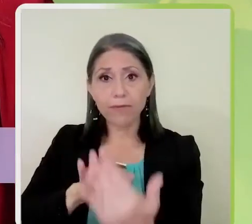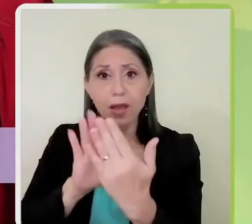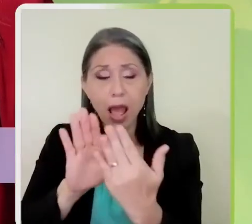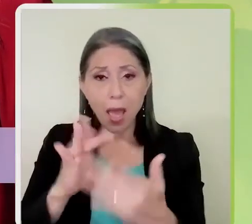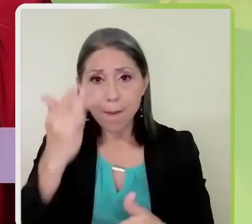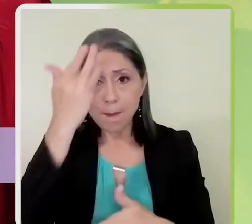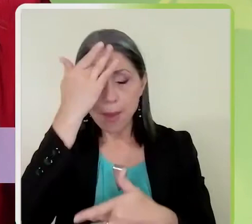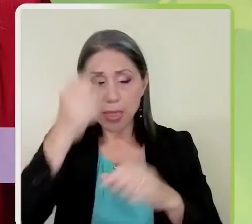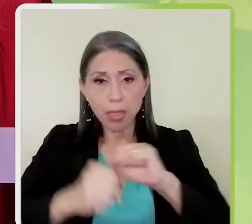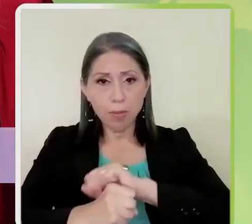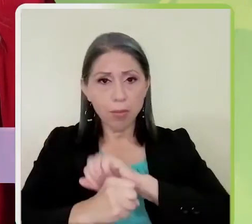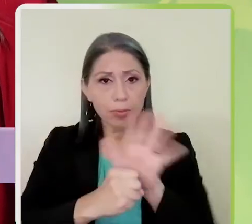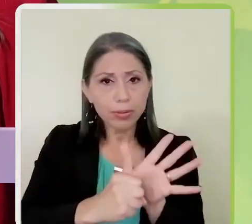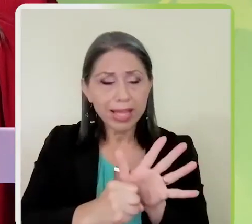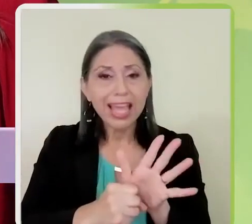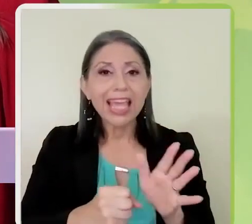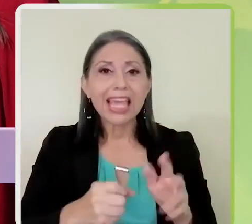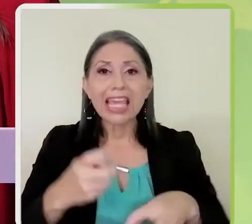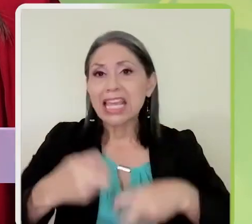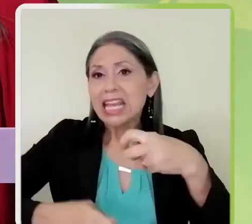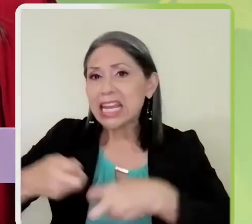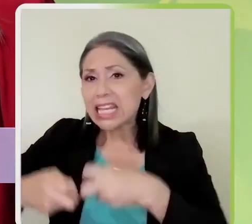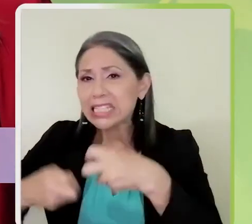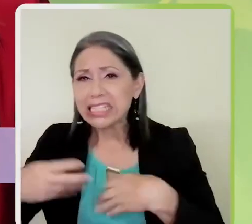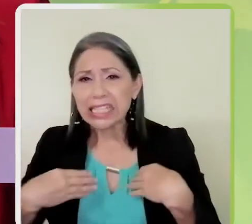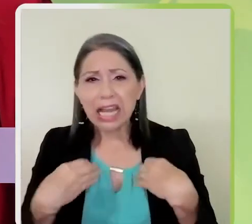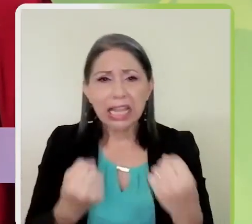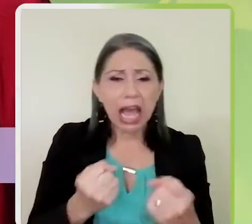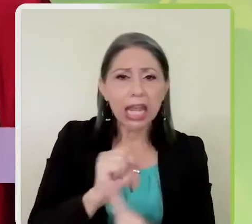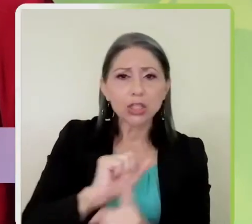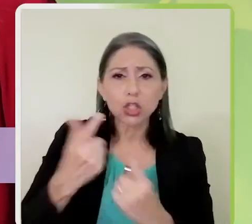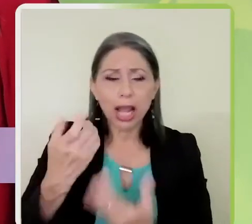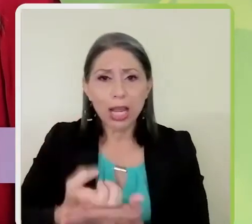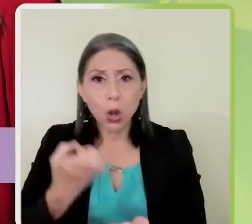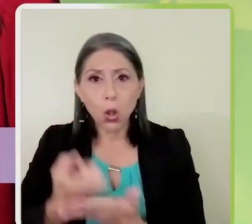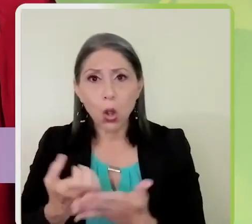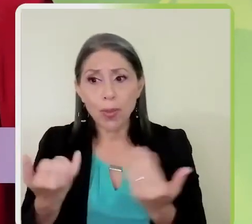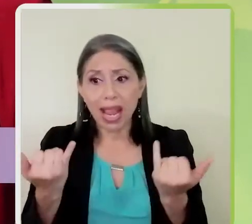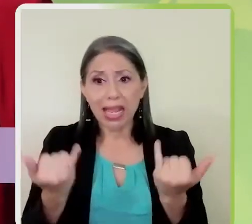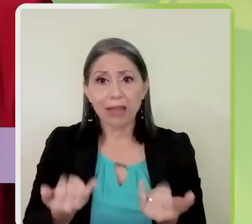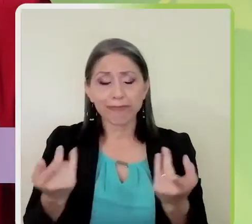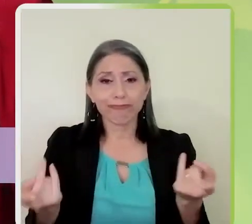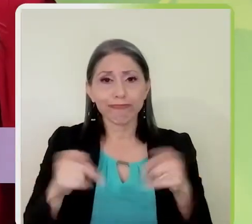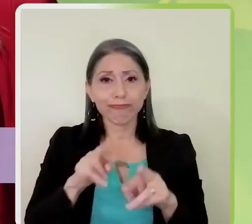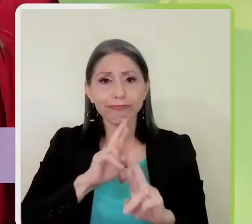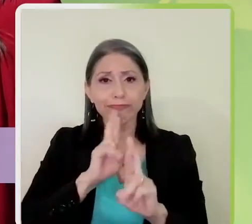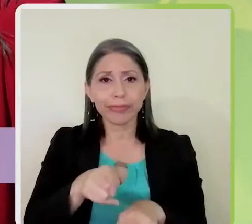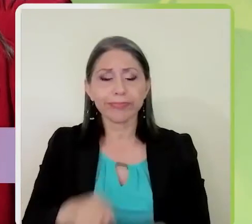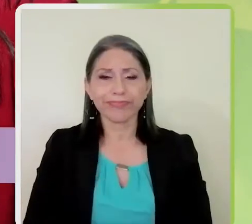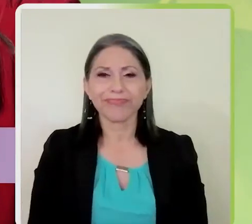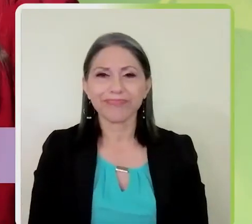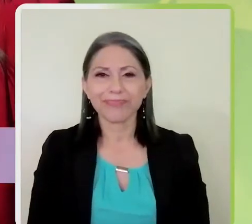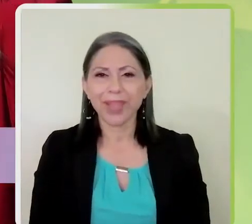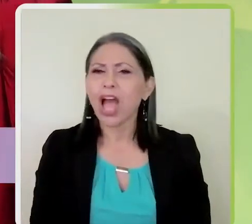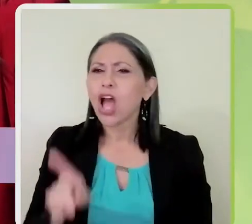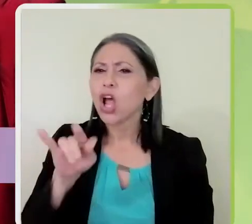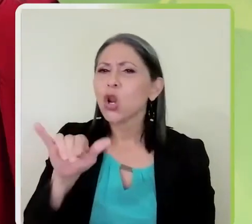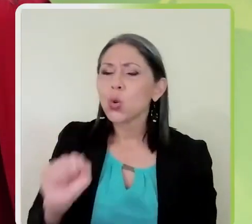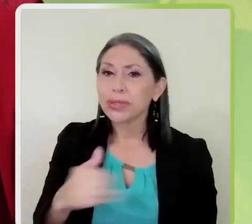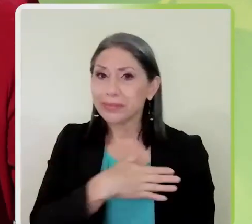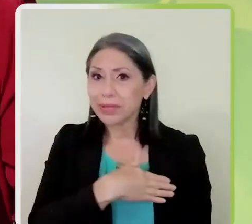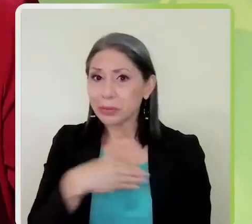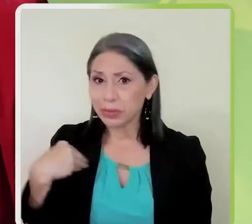la pandemia del COVID-19 y la crisis sanitaria, social y económica que ha acarreado. Me gustaría, Luis, que